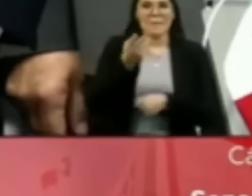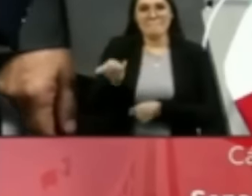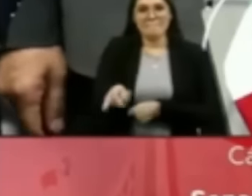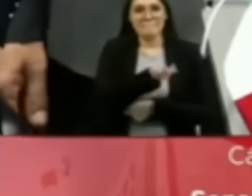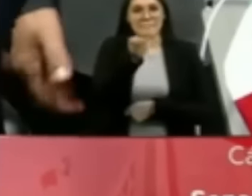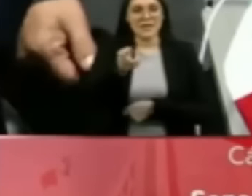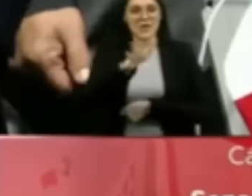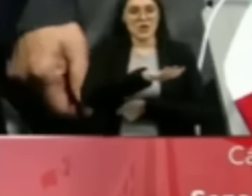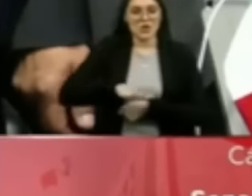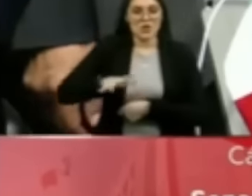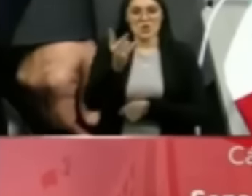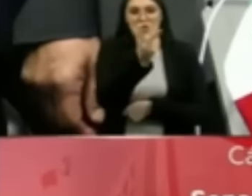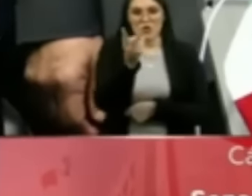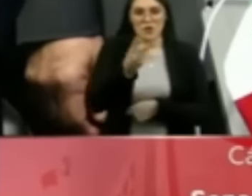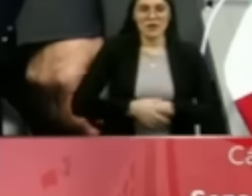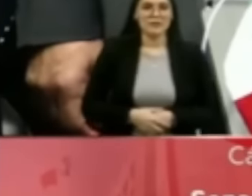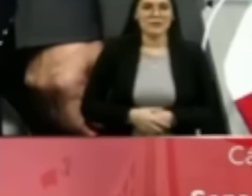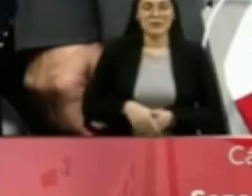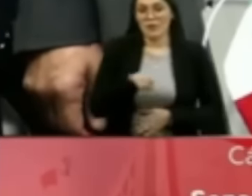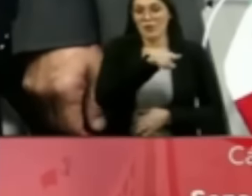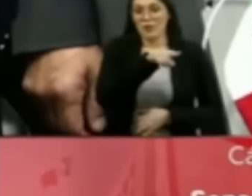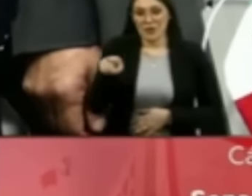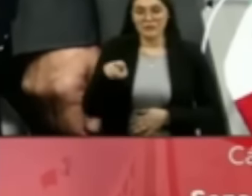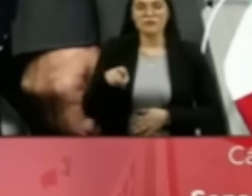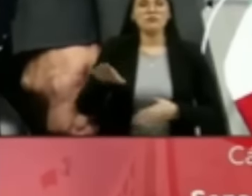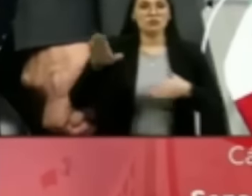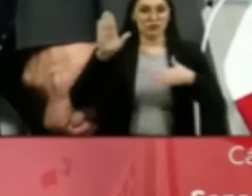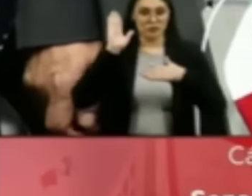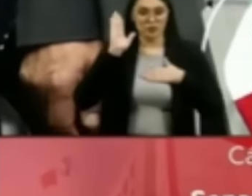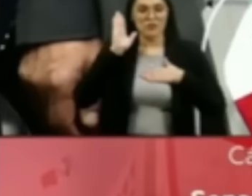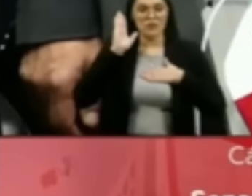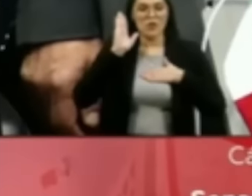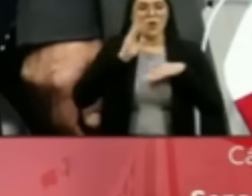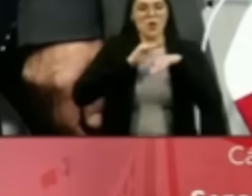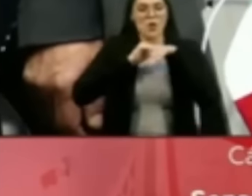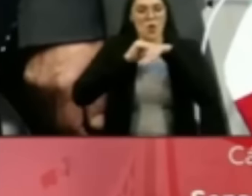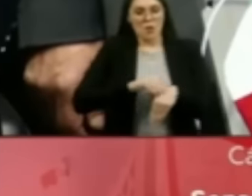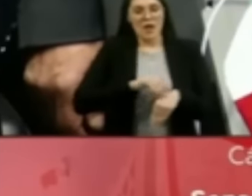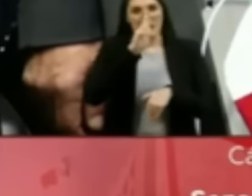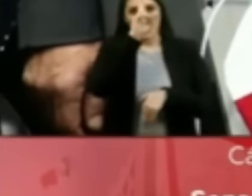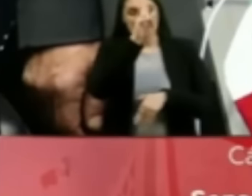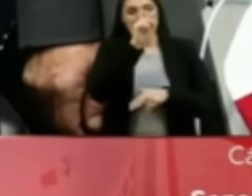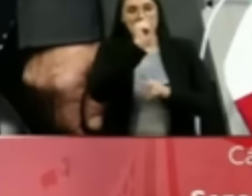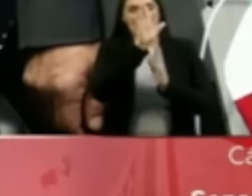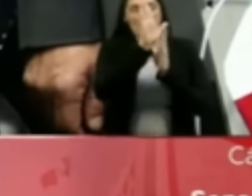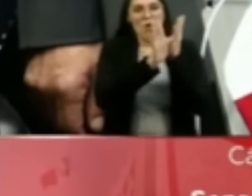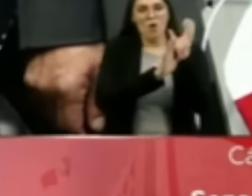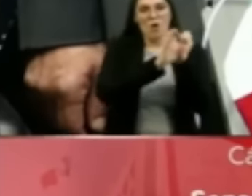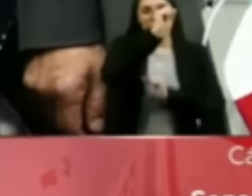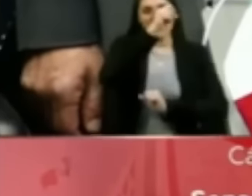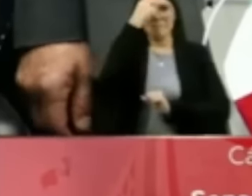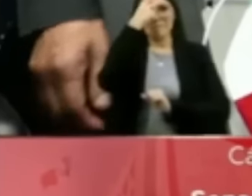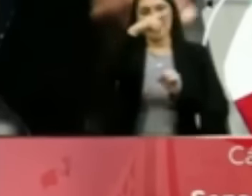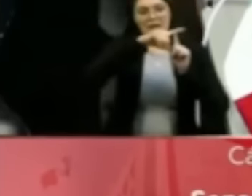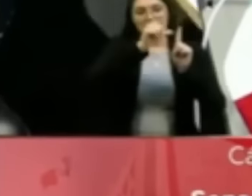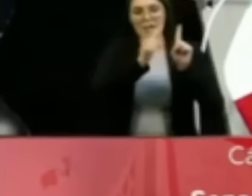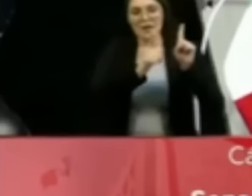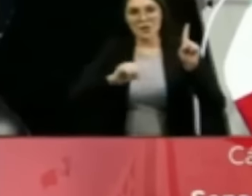pregunto, ¿protestan guardar y hacer guardar la constitución política de los Estados